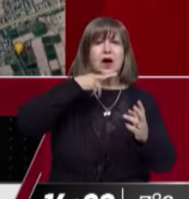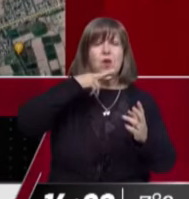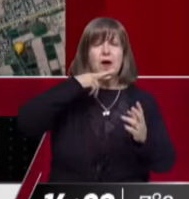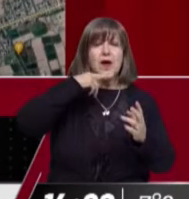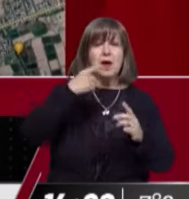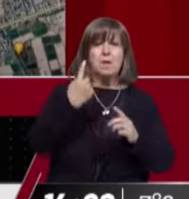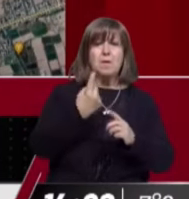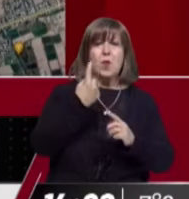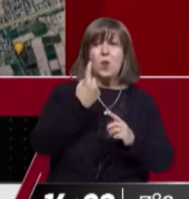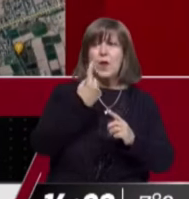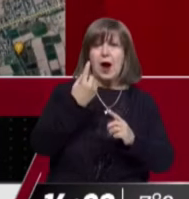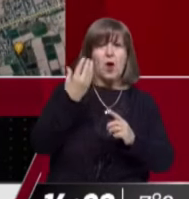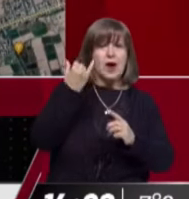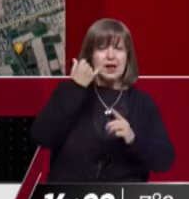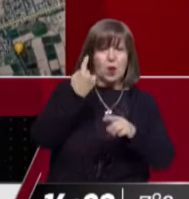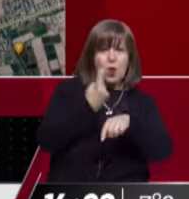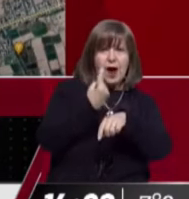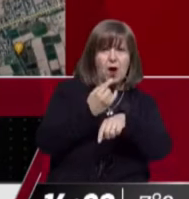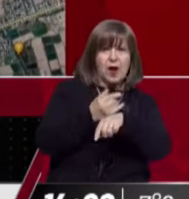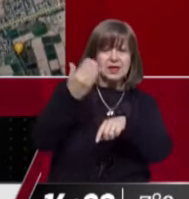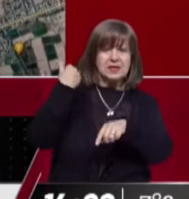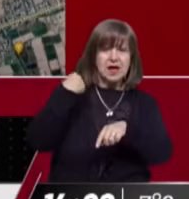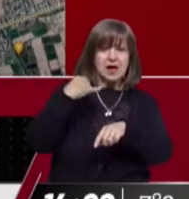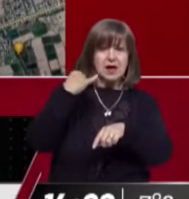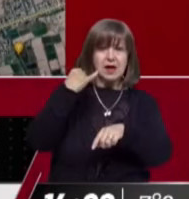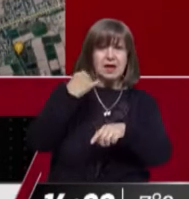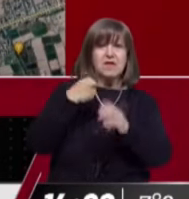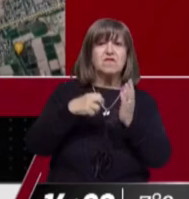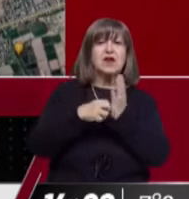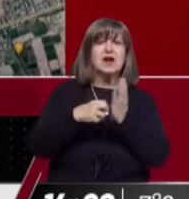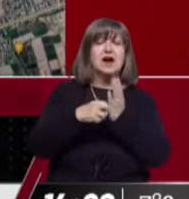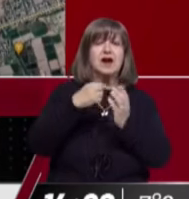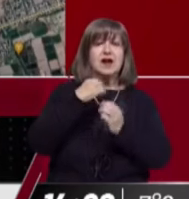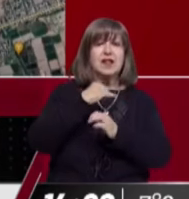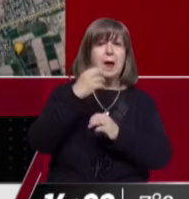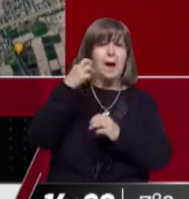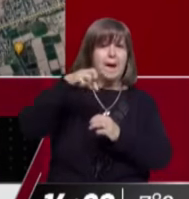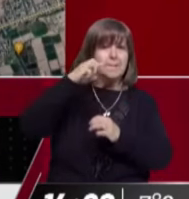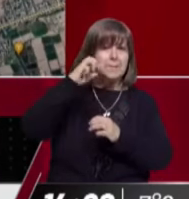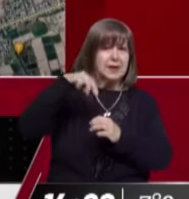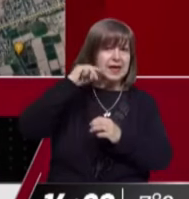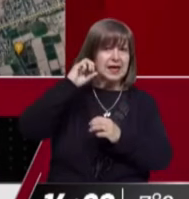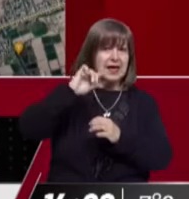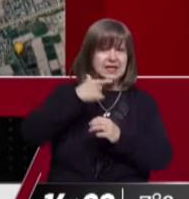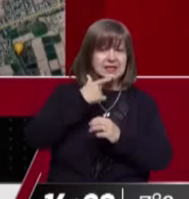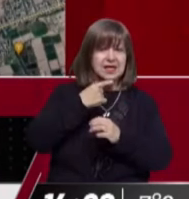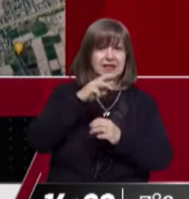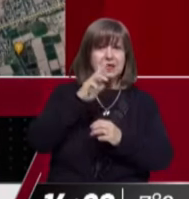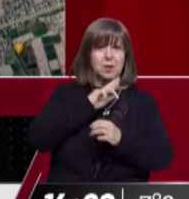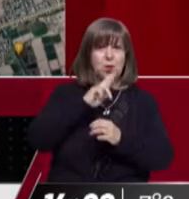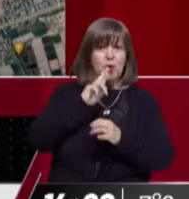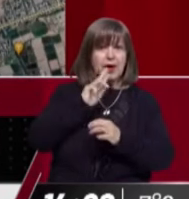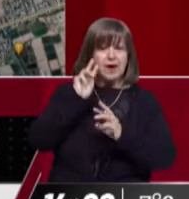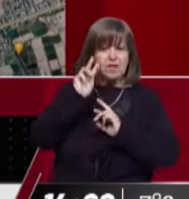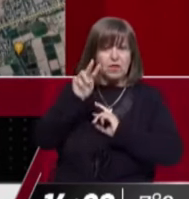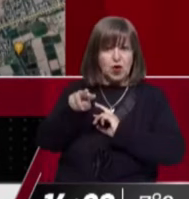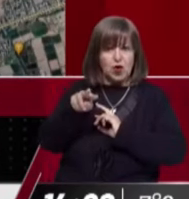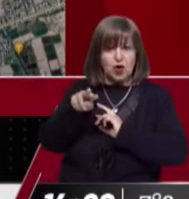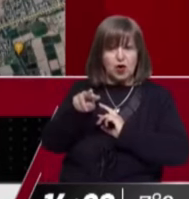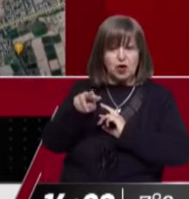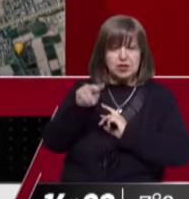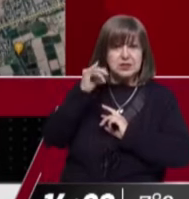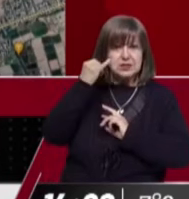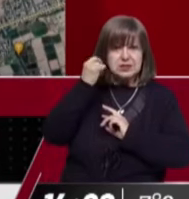la fiscal Daniela Pringles, se confirmó que el cuerpo de la joven